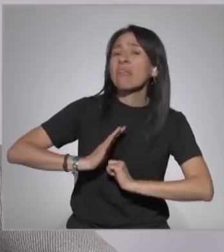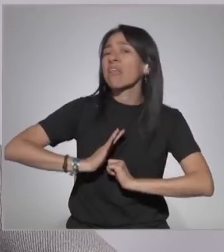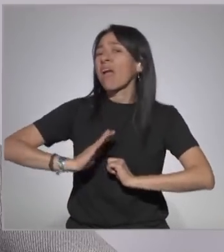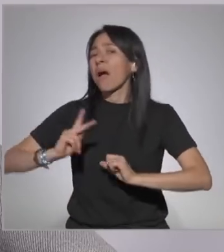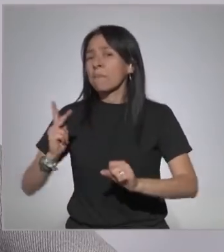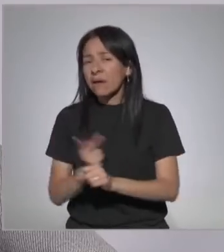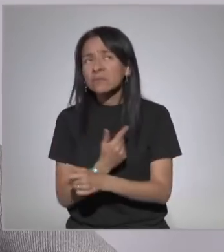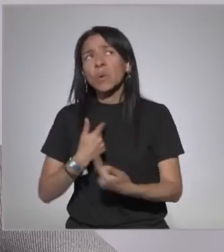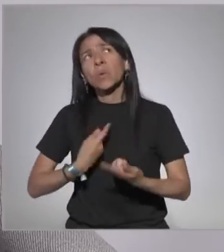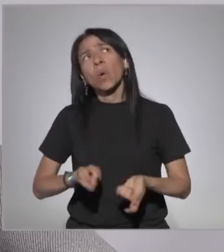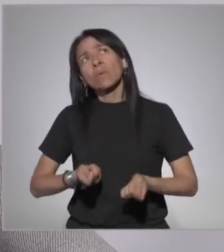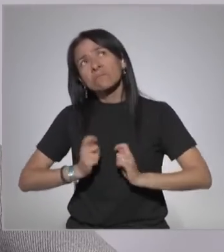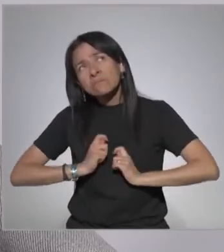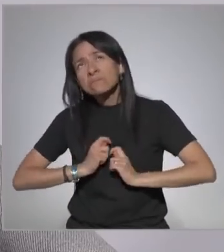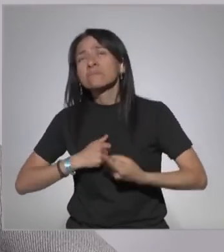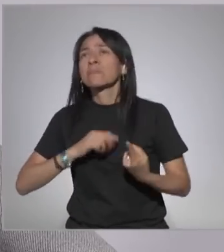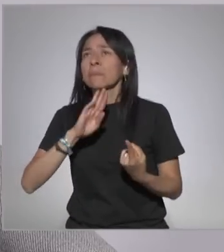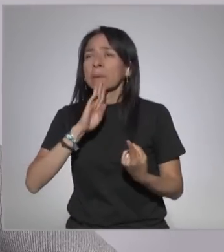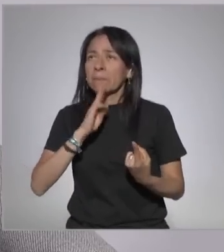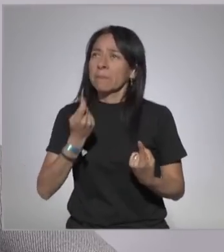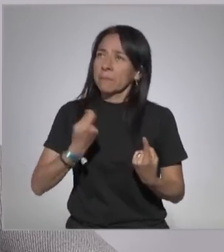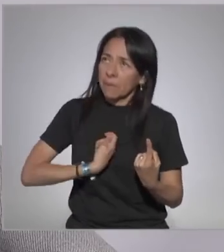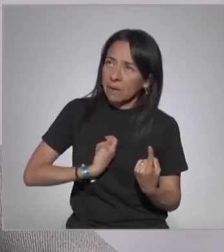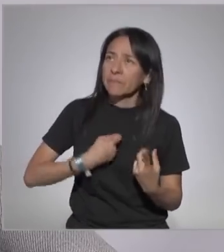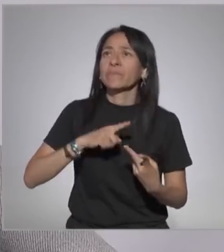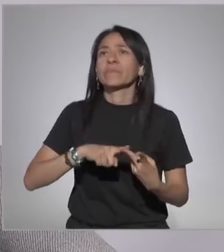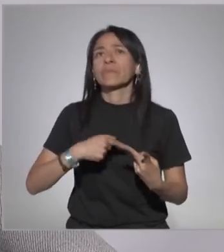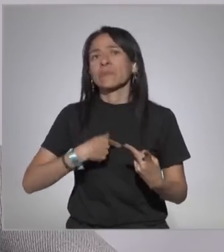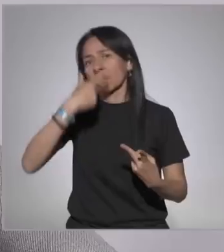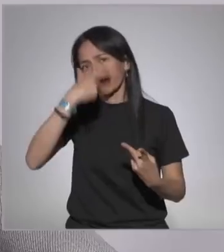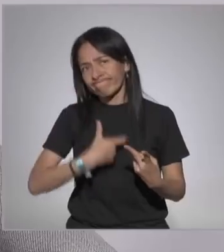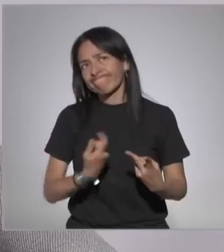Fuimos madres, esposas,